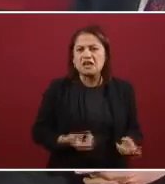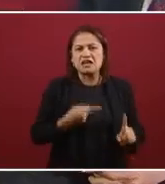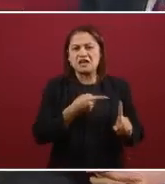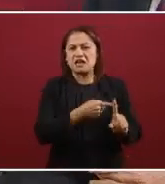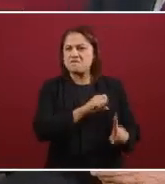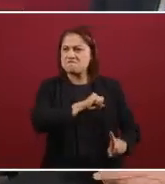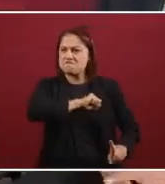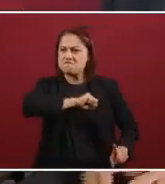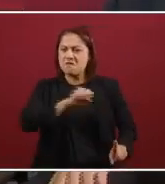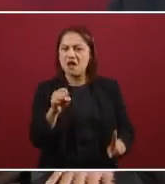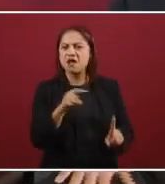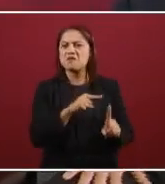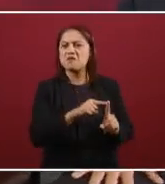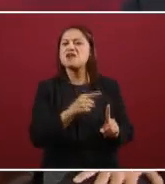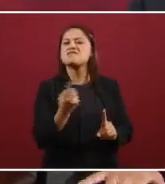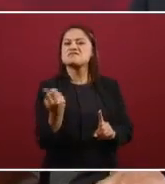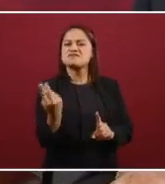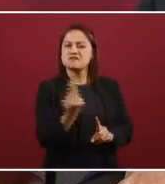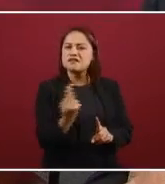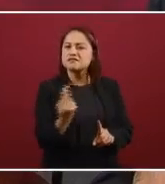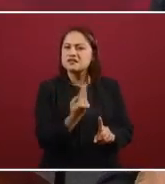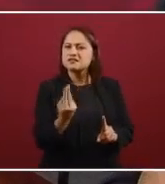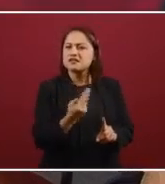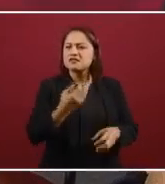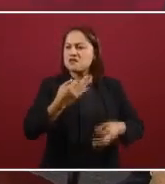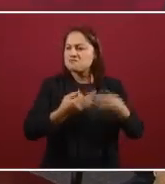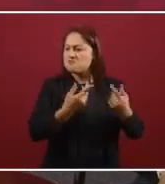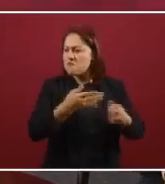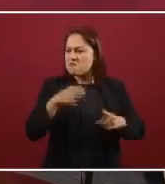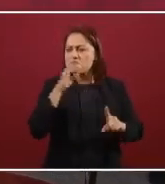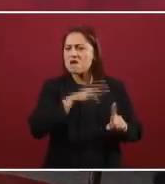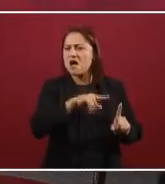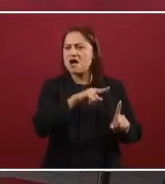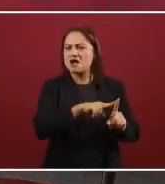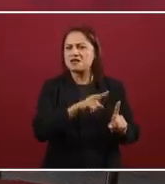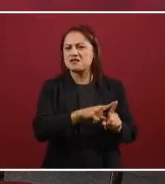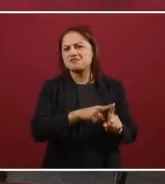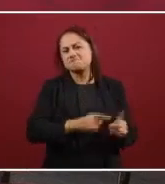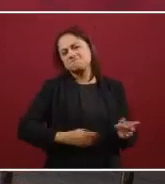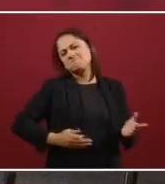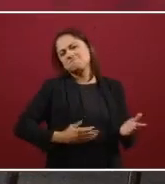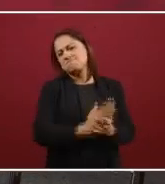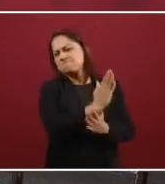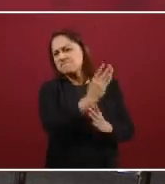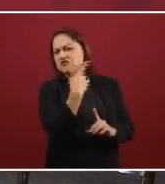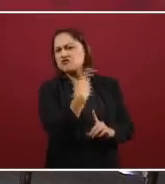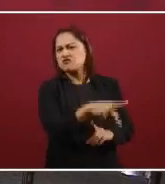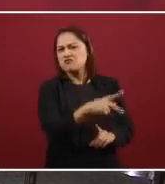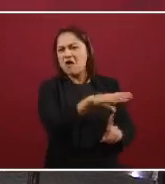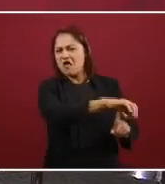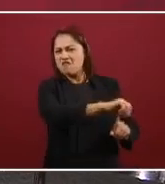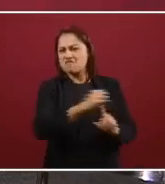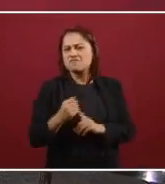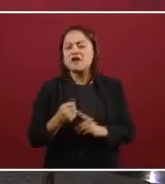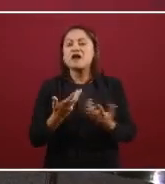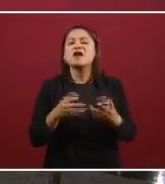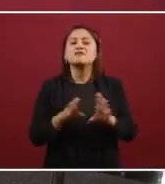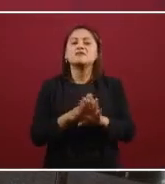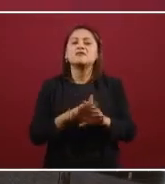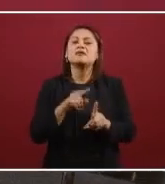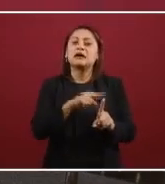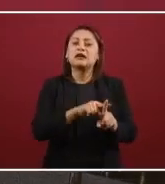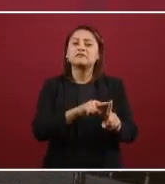acción de la justicia en forma atropellada, en forma violenta, que lo excluye aún